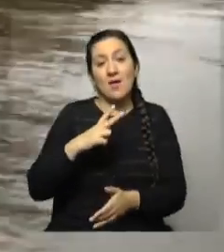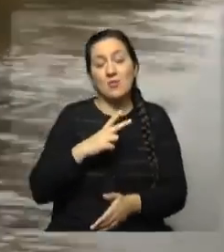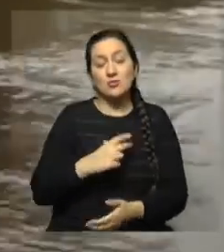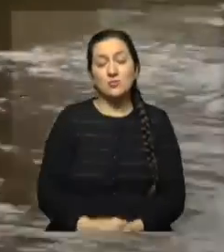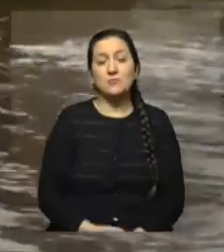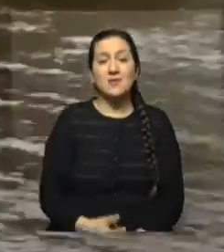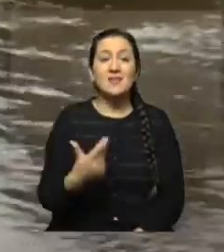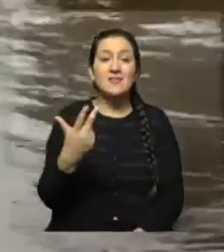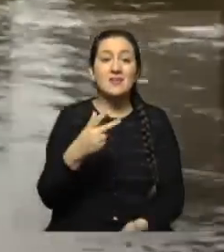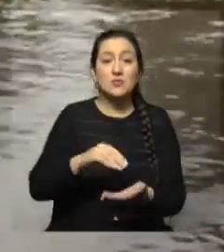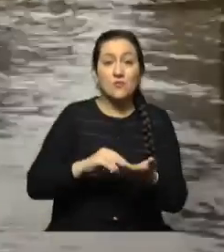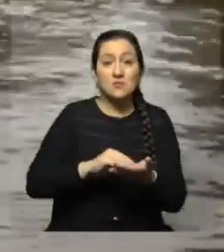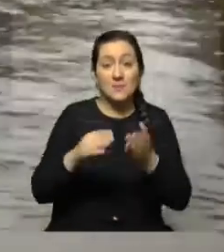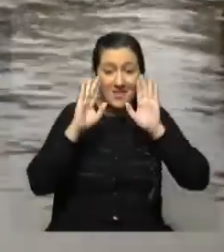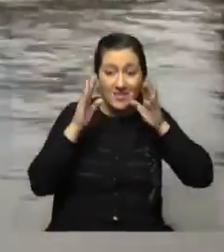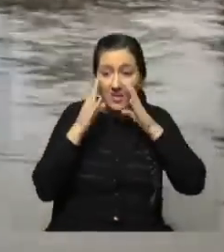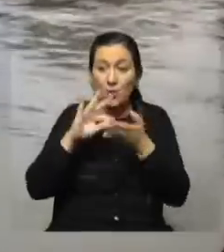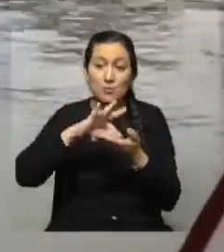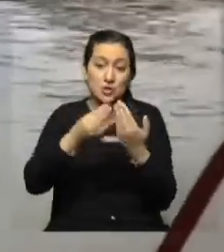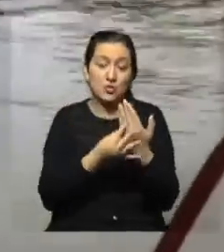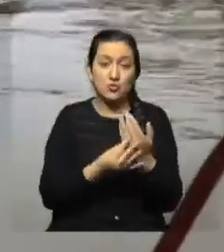los proyectos de la región